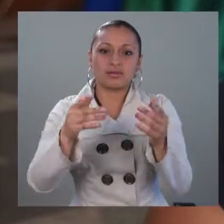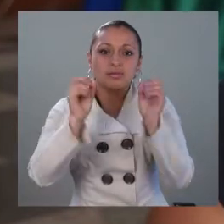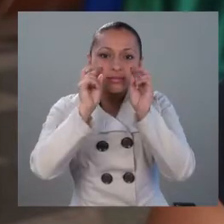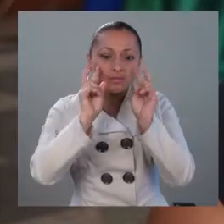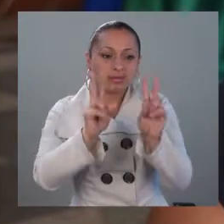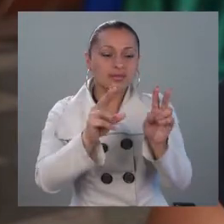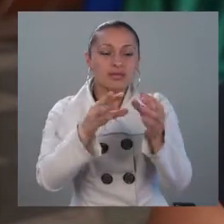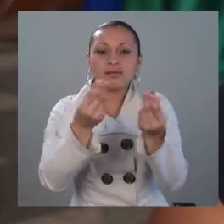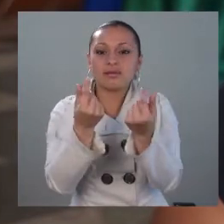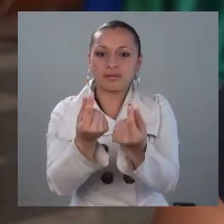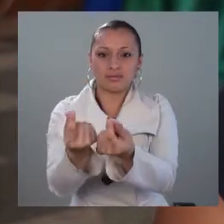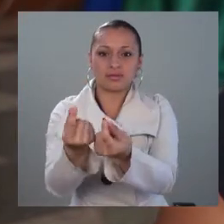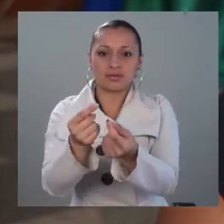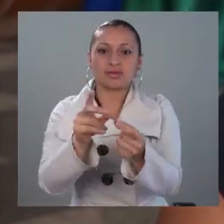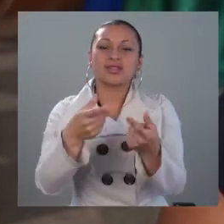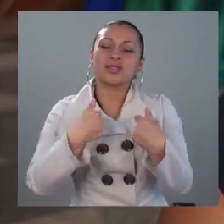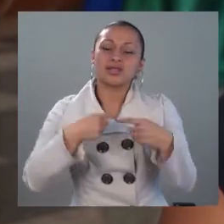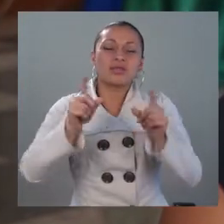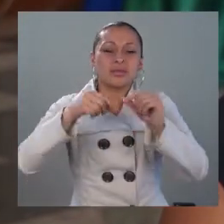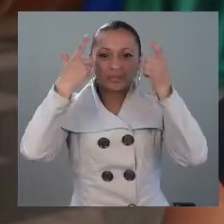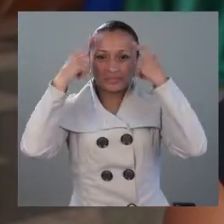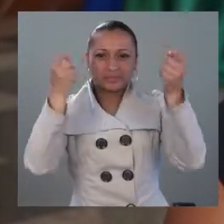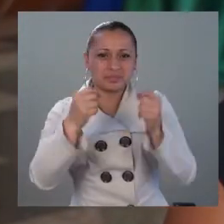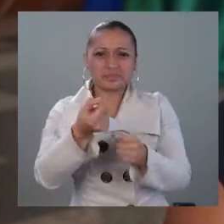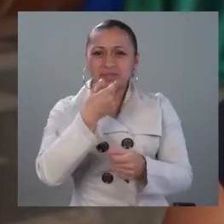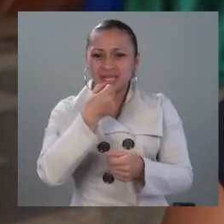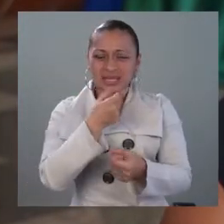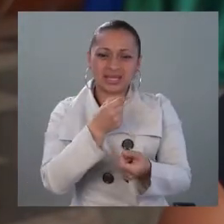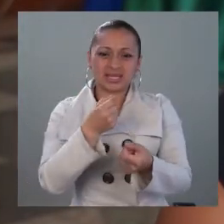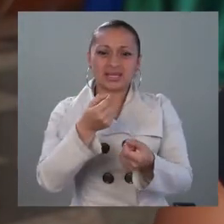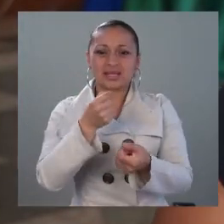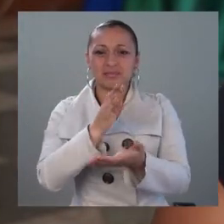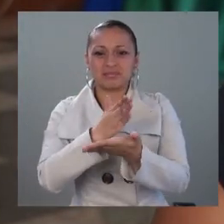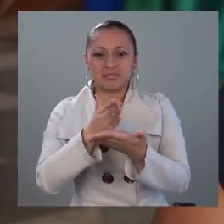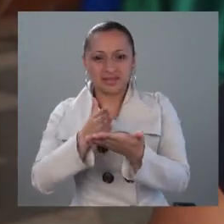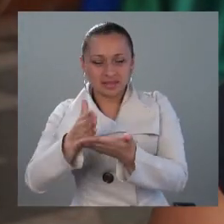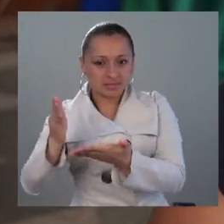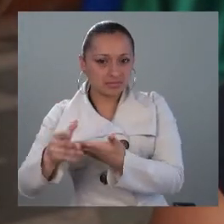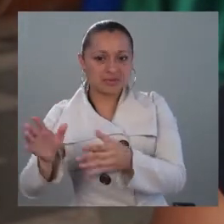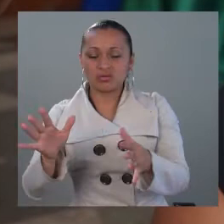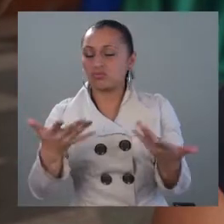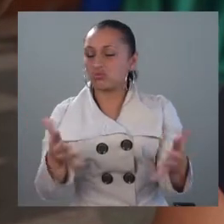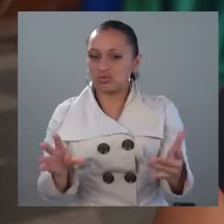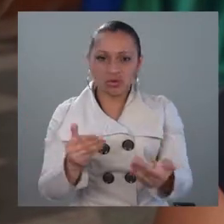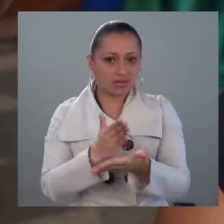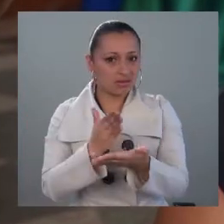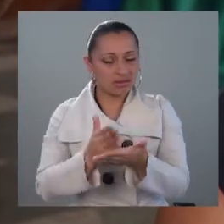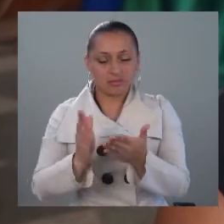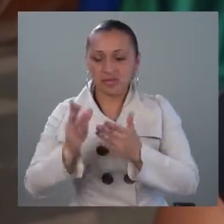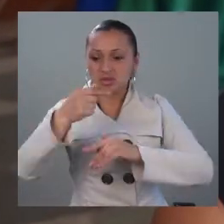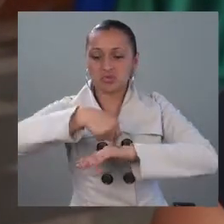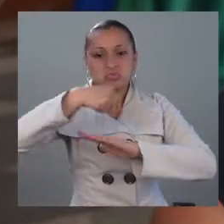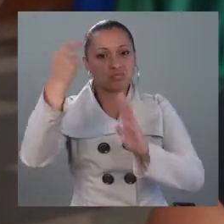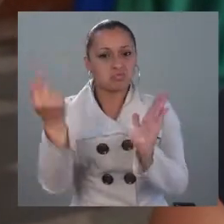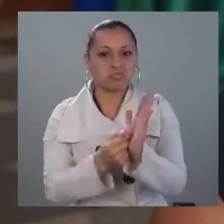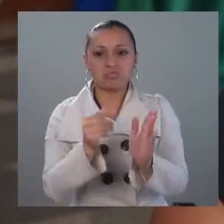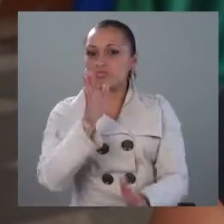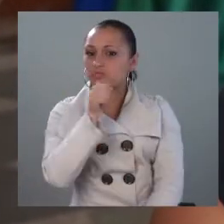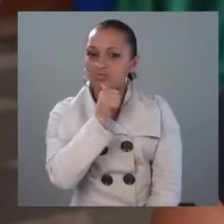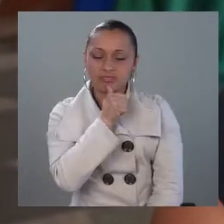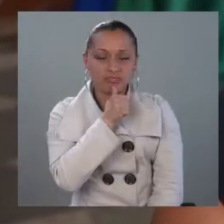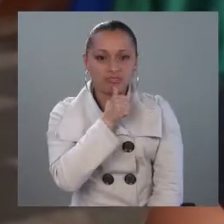las preguntas que hicieron sobre los medicamentos. Es una realidad que no nos dan un tratamiento de